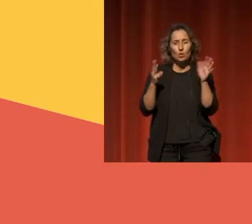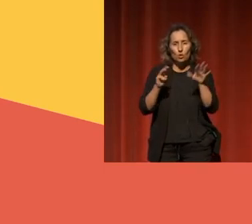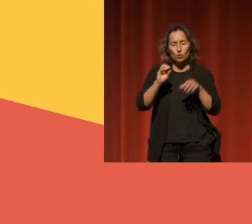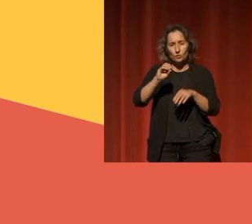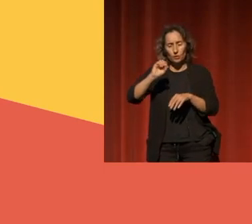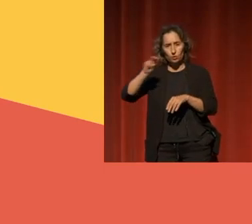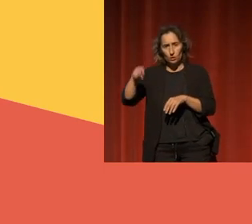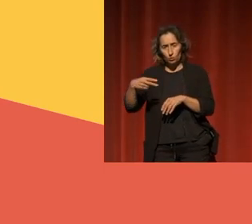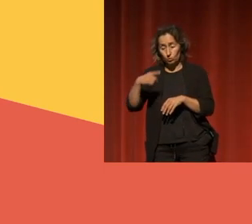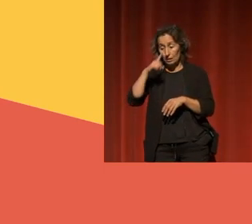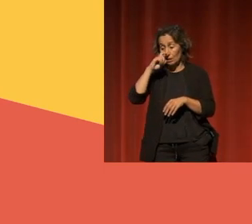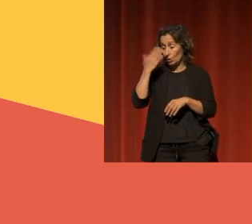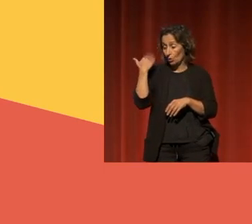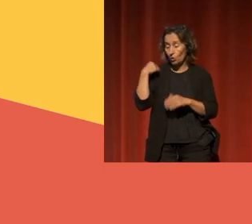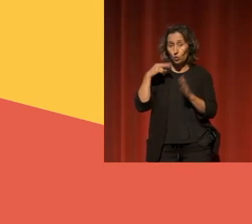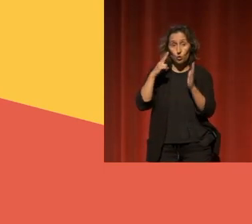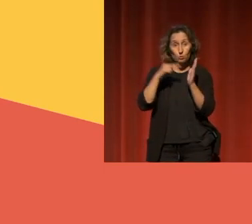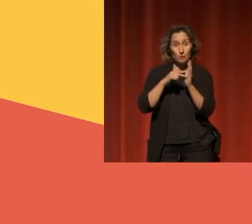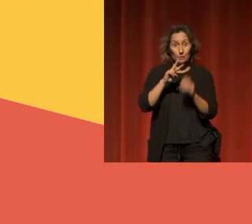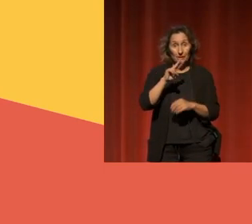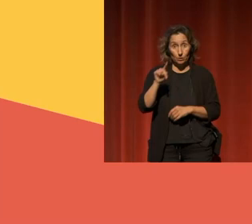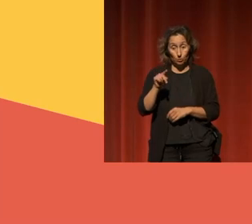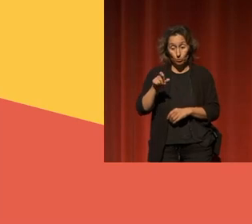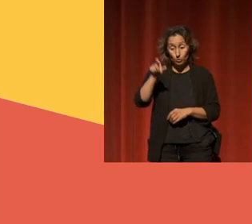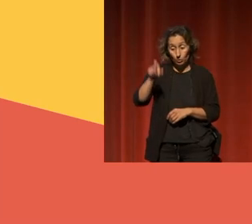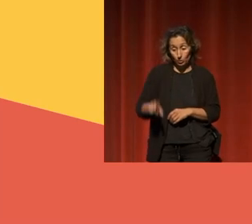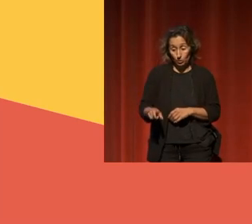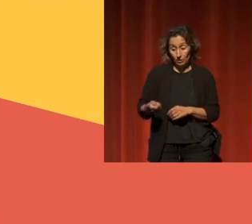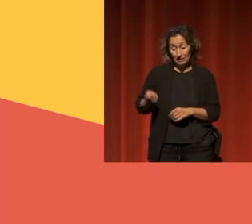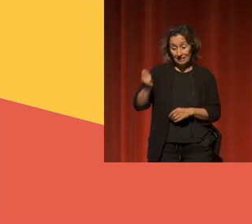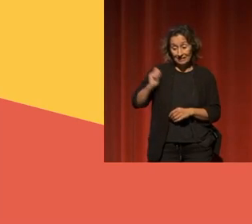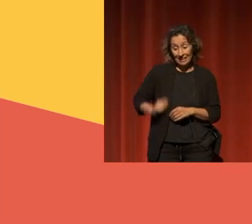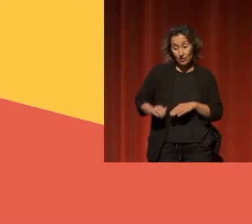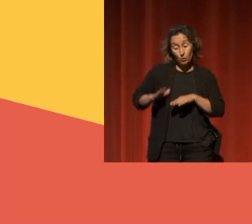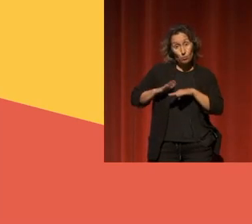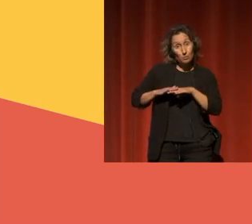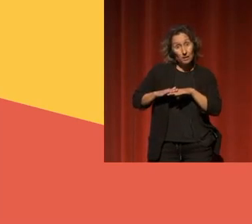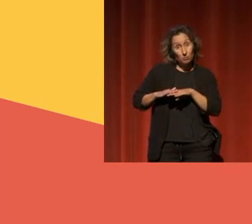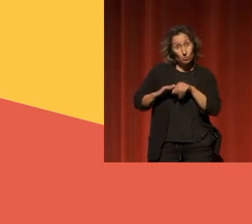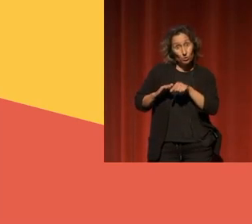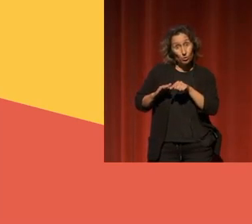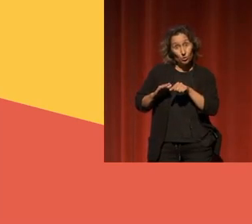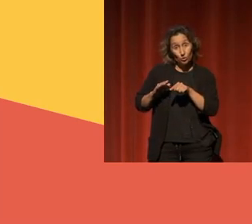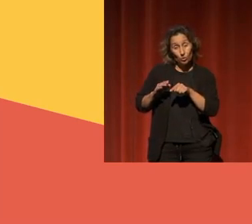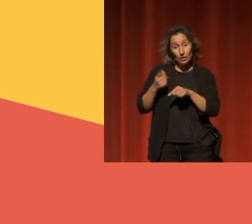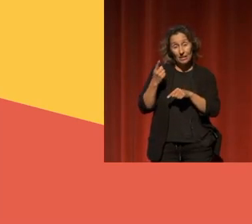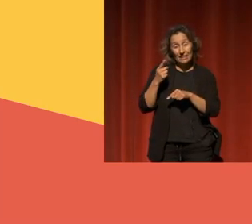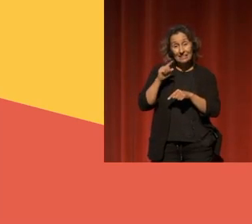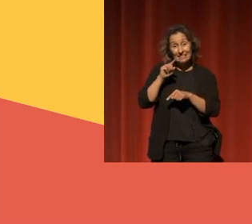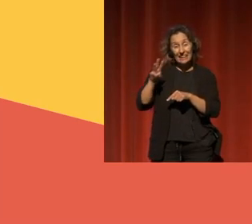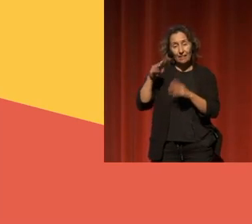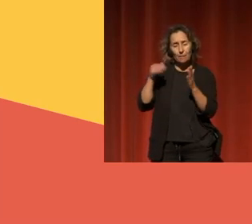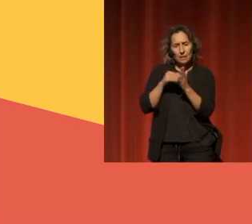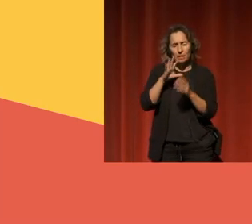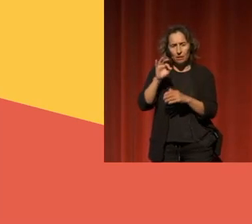2021 para que nos hagamos una idea el salario mínimo interprofesional ese año era de 13,500 y la